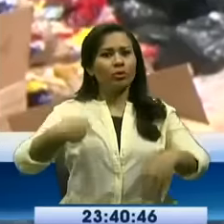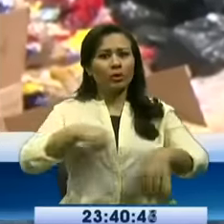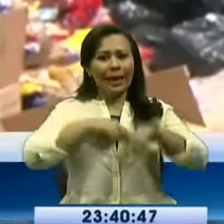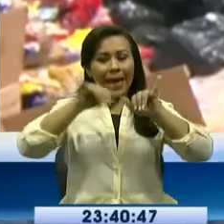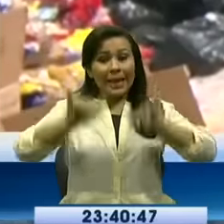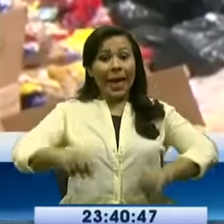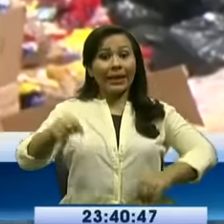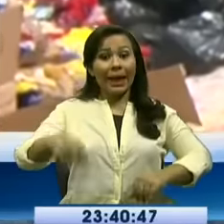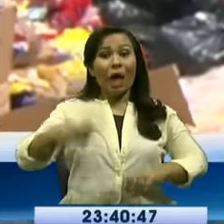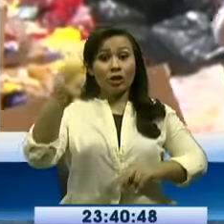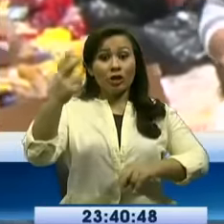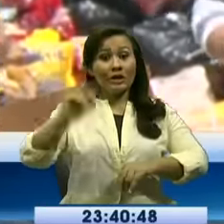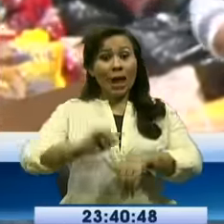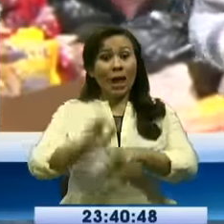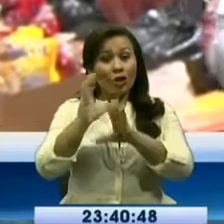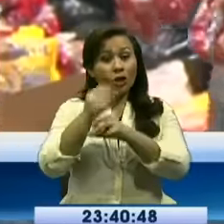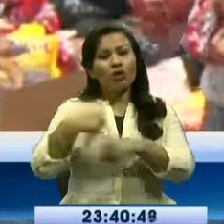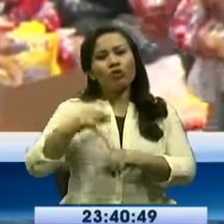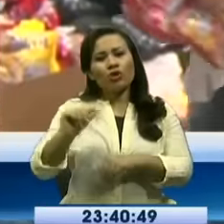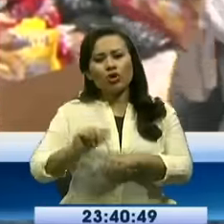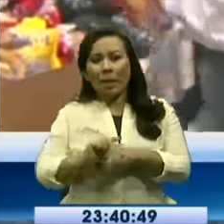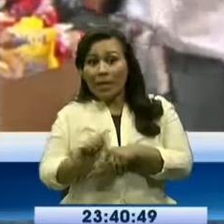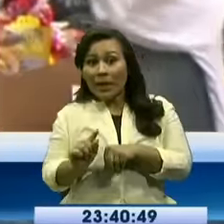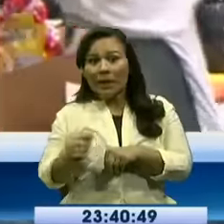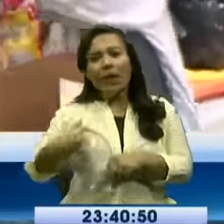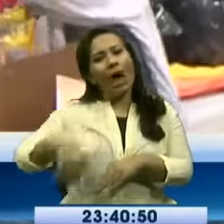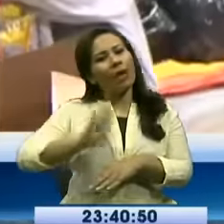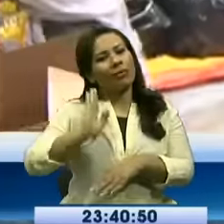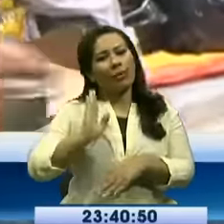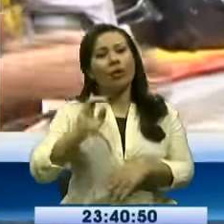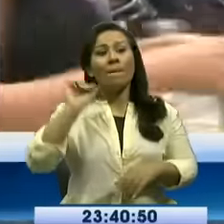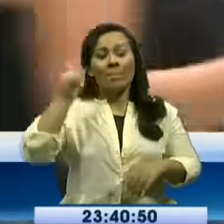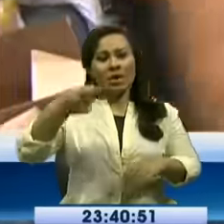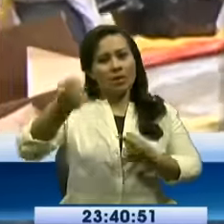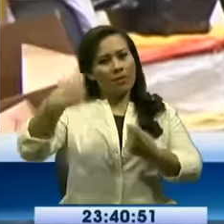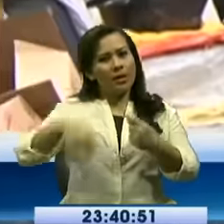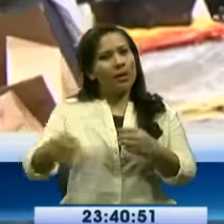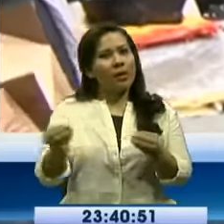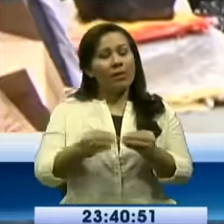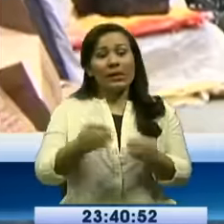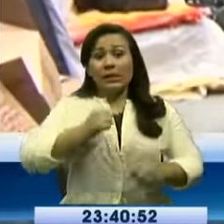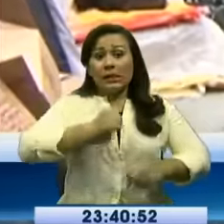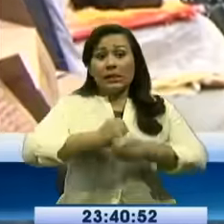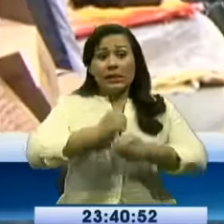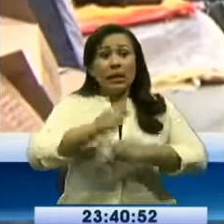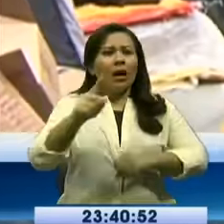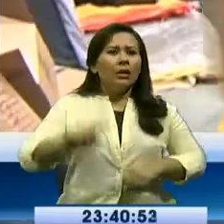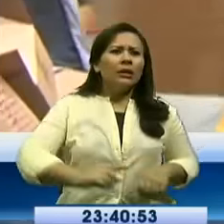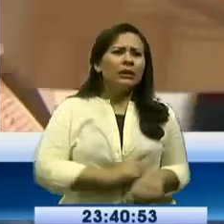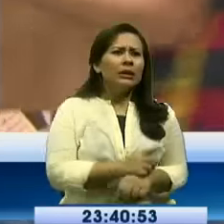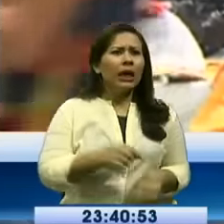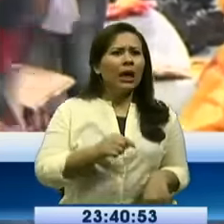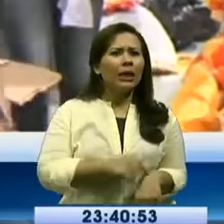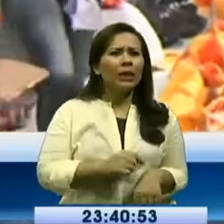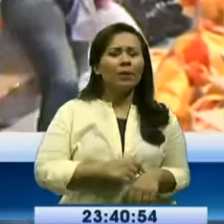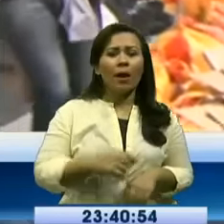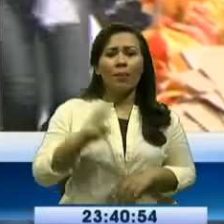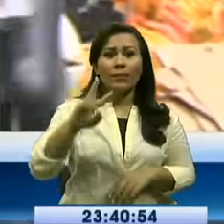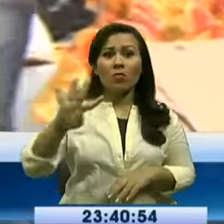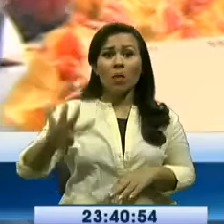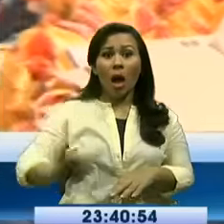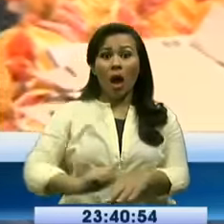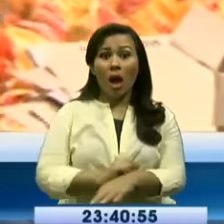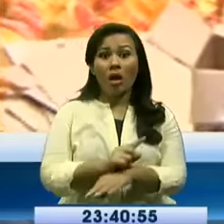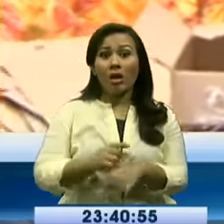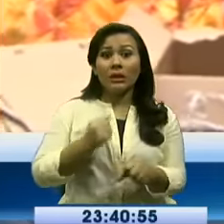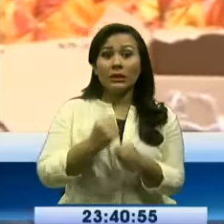hasta las 12 de la noche y ya un poquito de descansar y vuelta mañana regreso a seguir luchando. Igual es un trabajo de hormiga y usted está aquí desde temprano, ya tiene 24 horas trabajando, pero